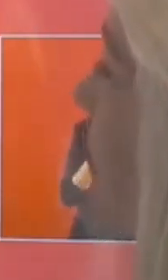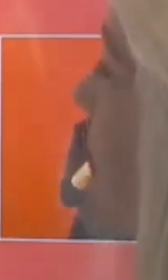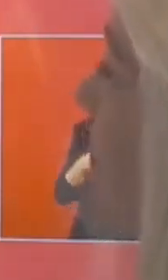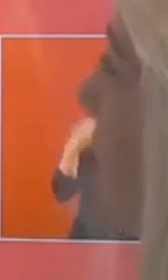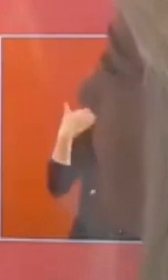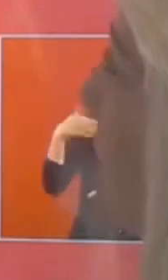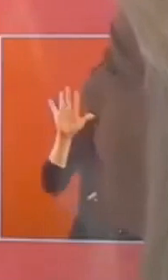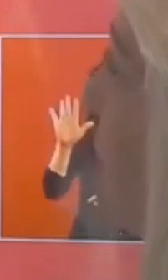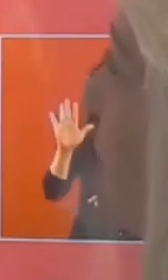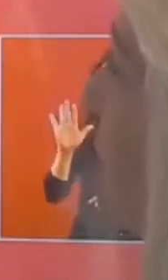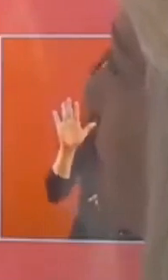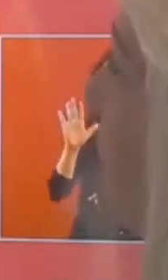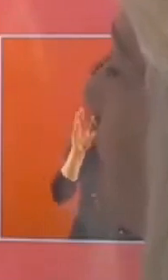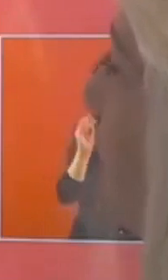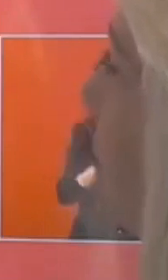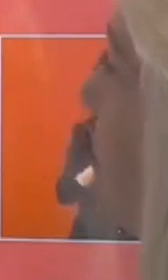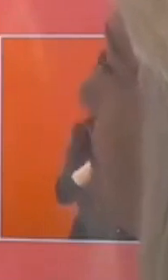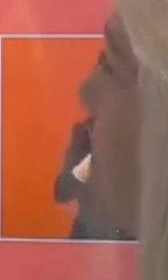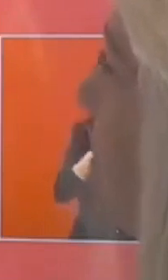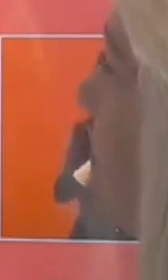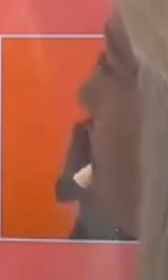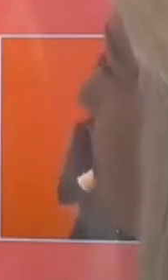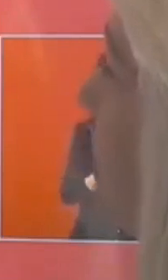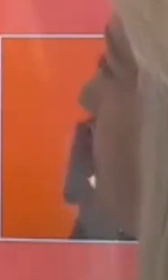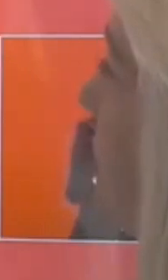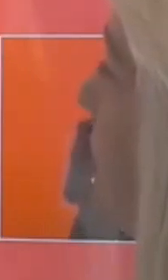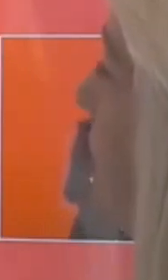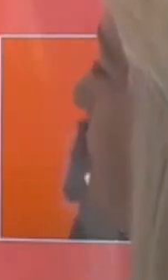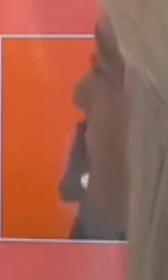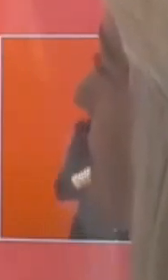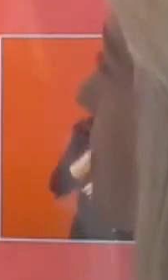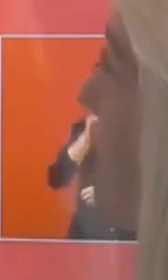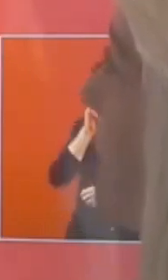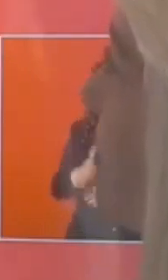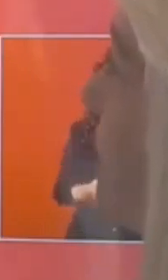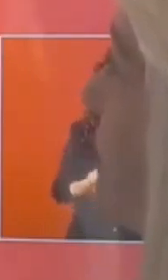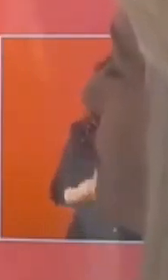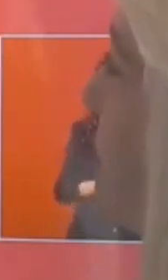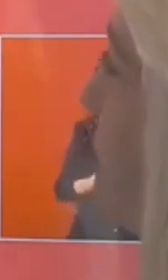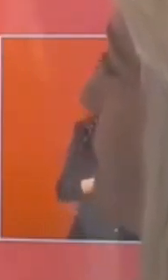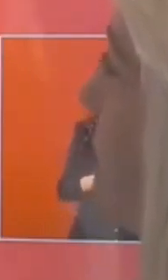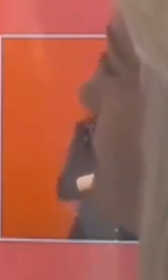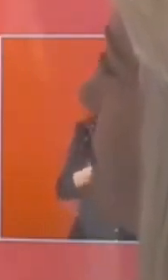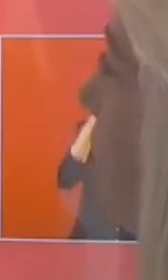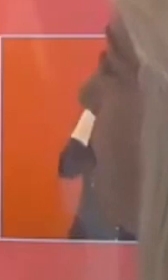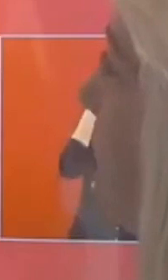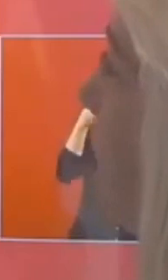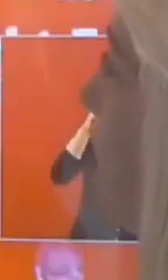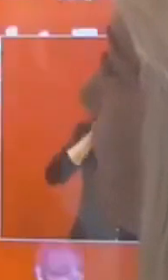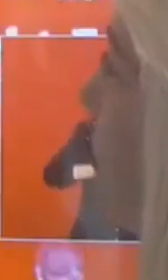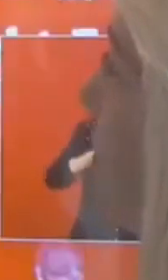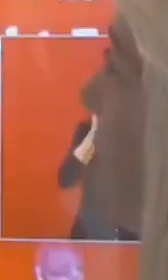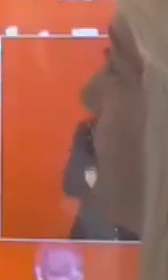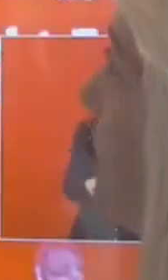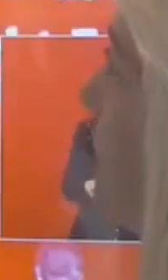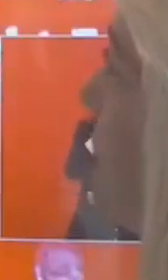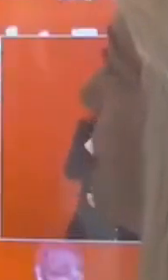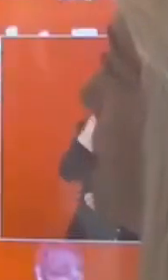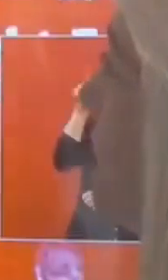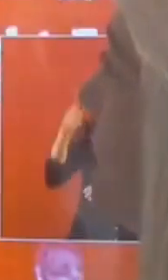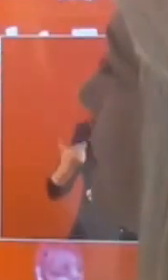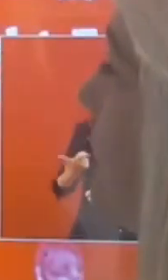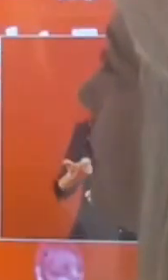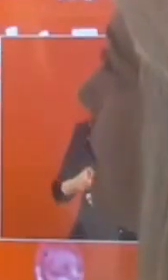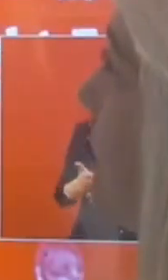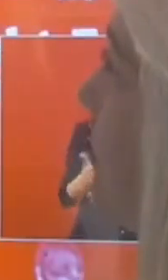investigación. Sigue habiendo en Guanajuato un problema serio, grave. Vamos a continuar nosotros ayudando